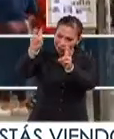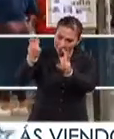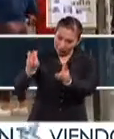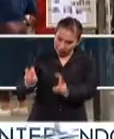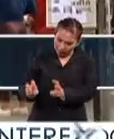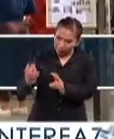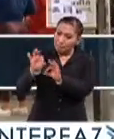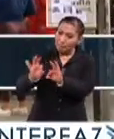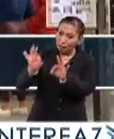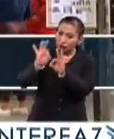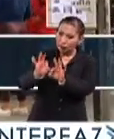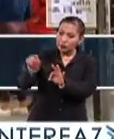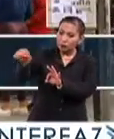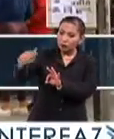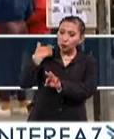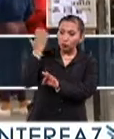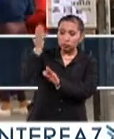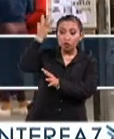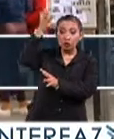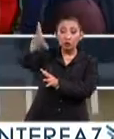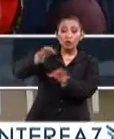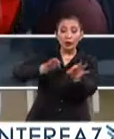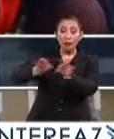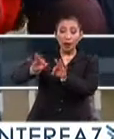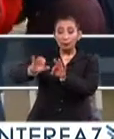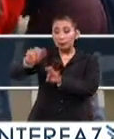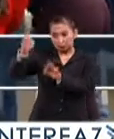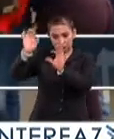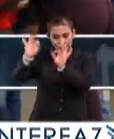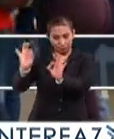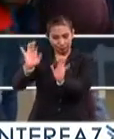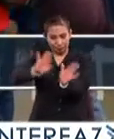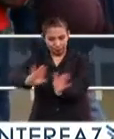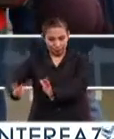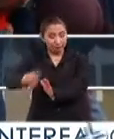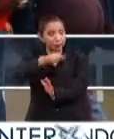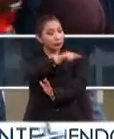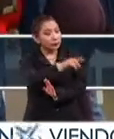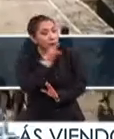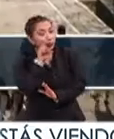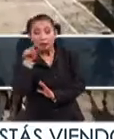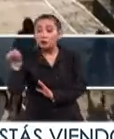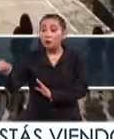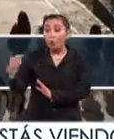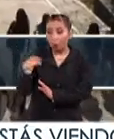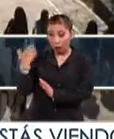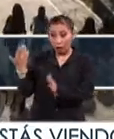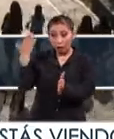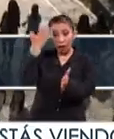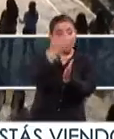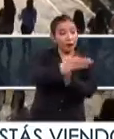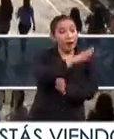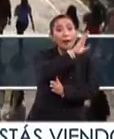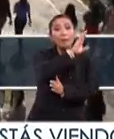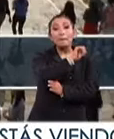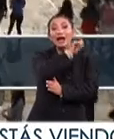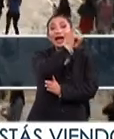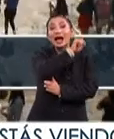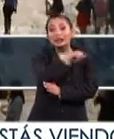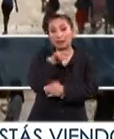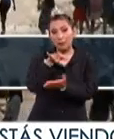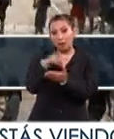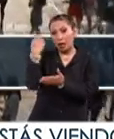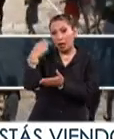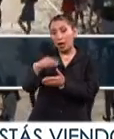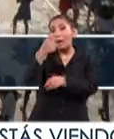sean relevantes a lo que el joven va a hacer. Y el otro es dándoles la oportunidad de que participen en becas de, nosotros